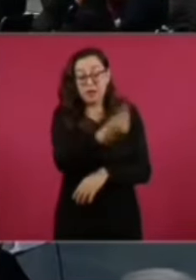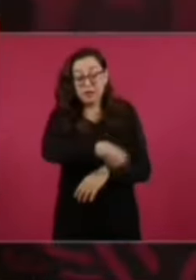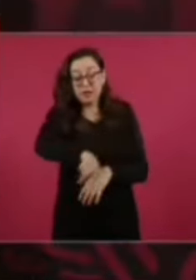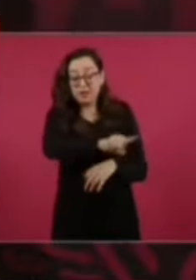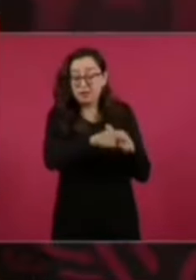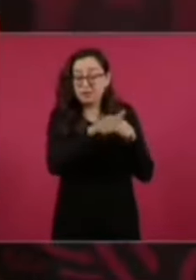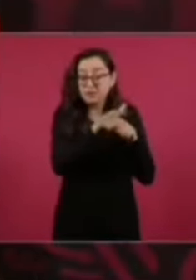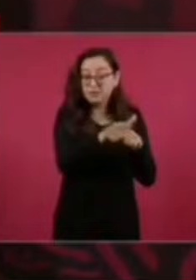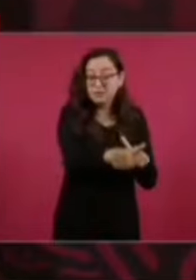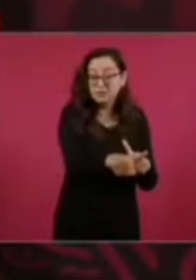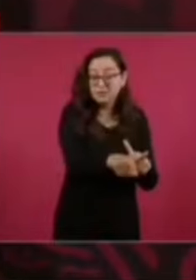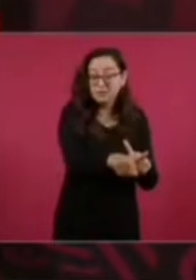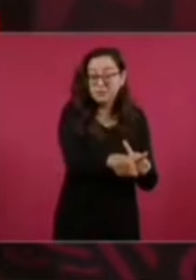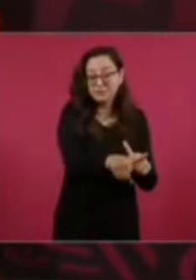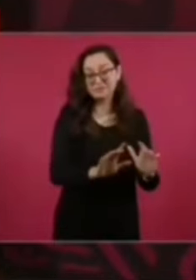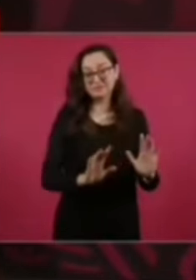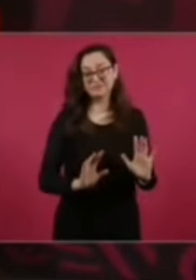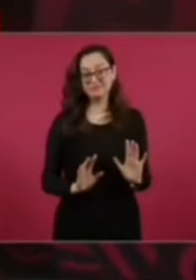Esto